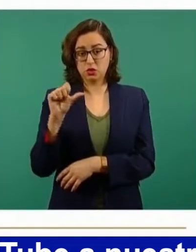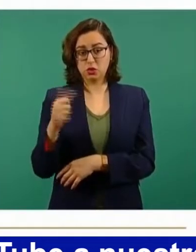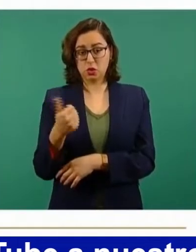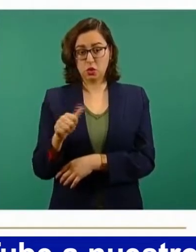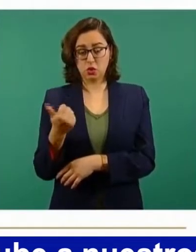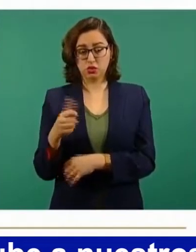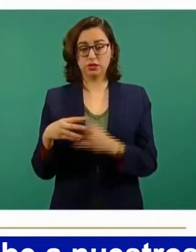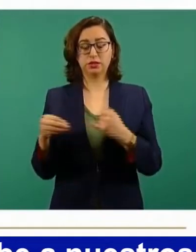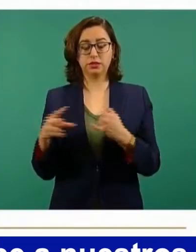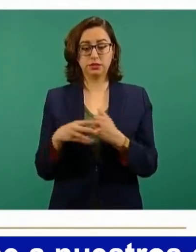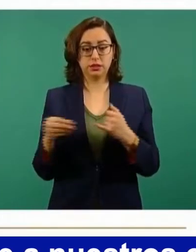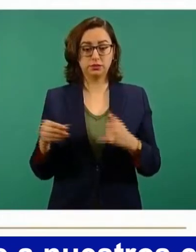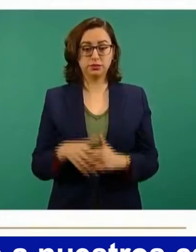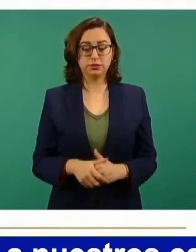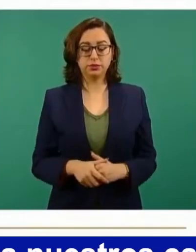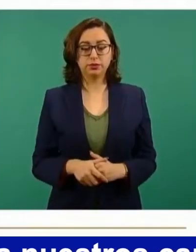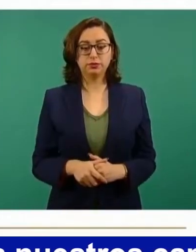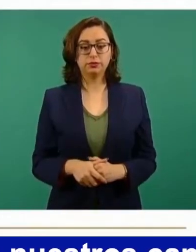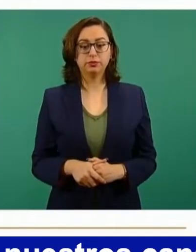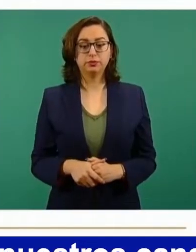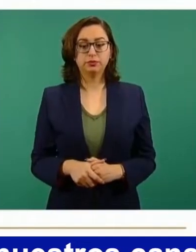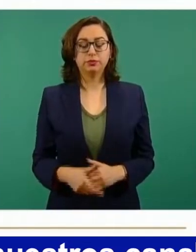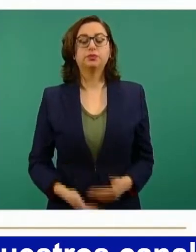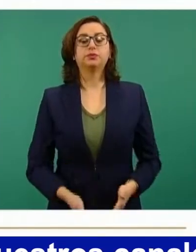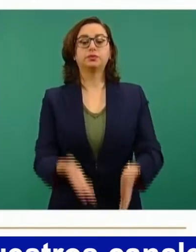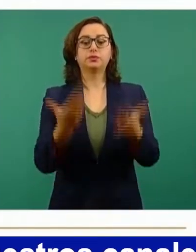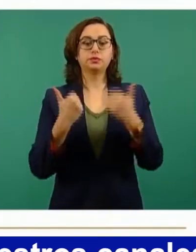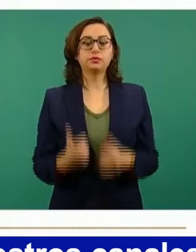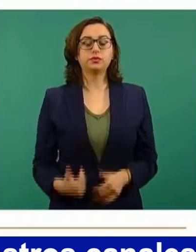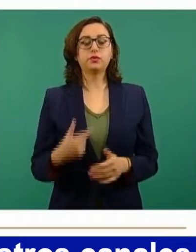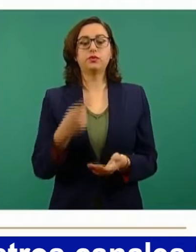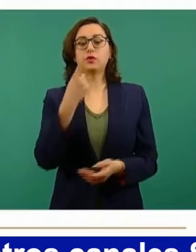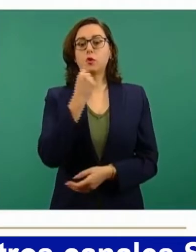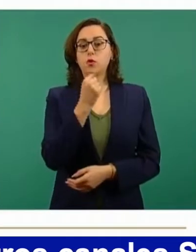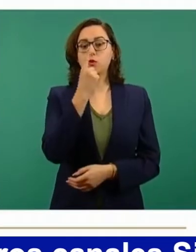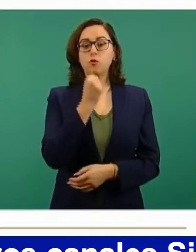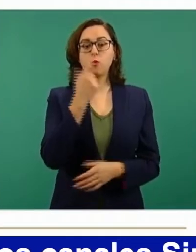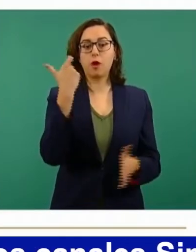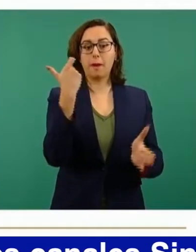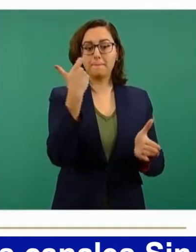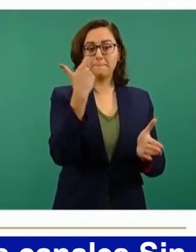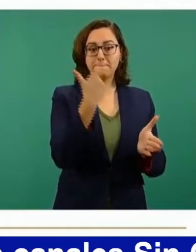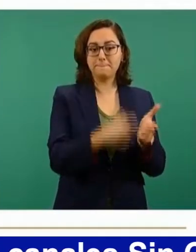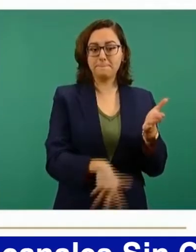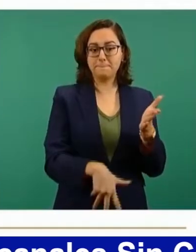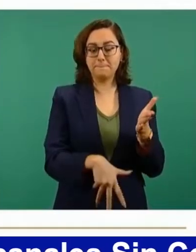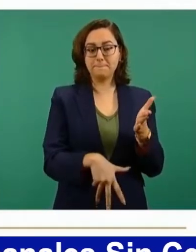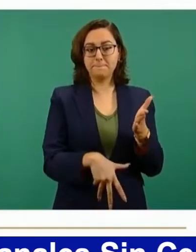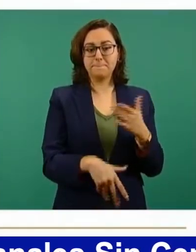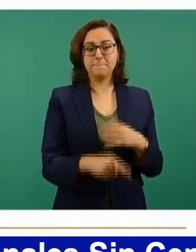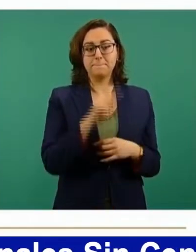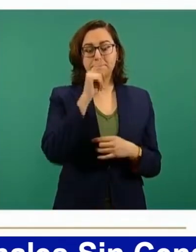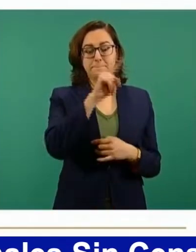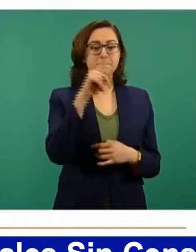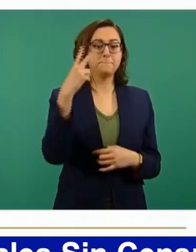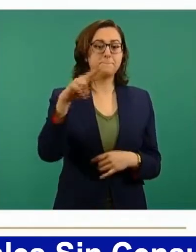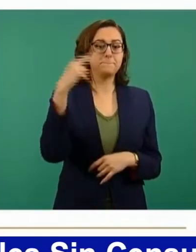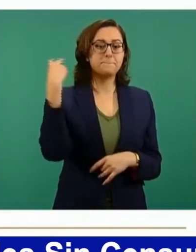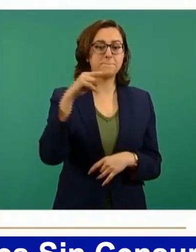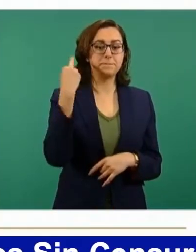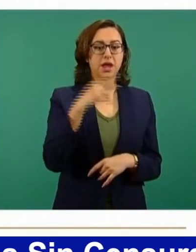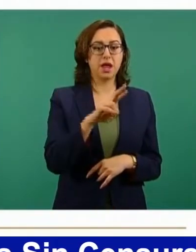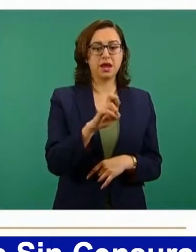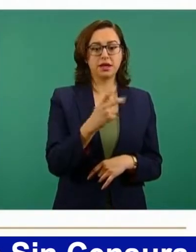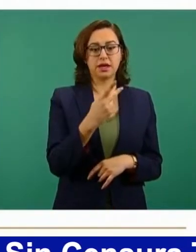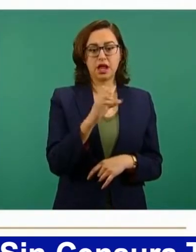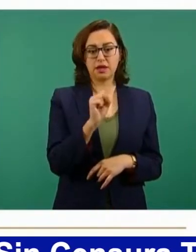centavos. En lo referente a la gasolina premium, la más barata se vendió en Veracruz por